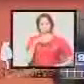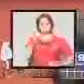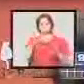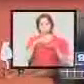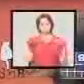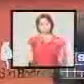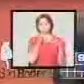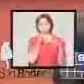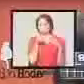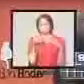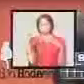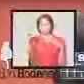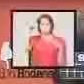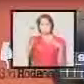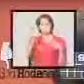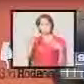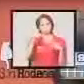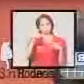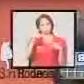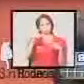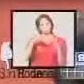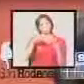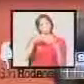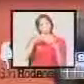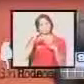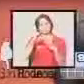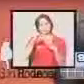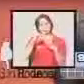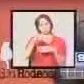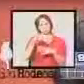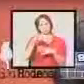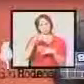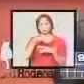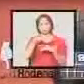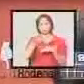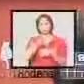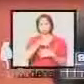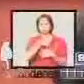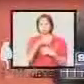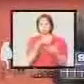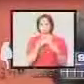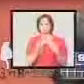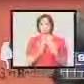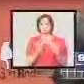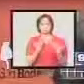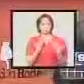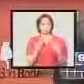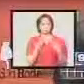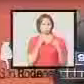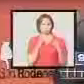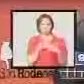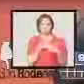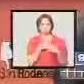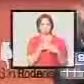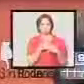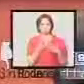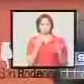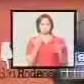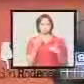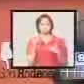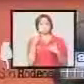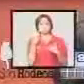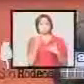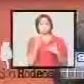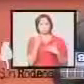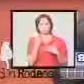no sobrepasen el 1,5 millones de colones, que no tenga ninguna propiedad, que la familia, el núcleo familiar no tenga ninguna propiedad, porque como verá, estos